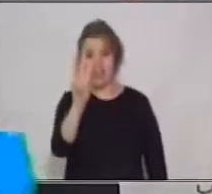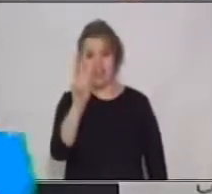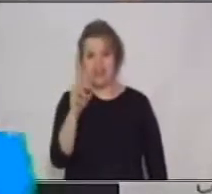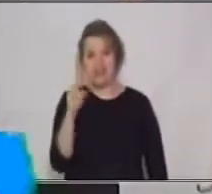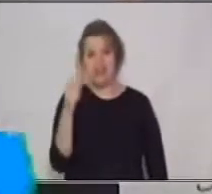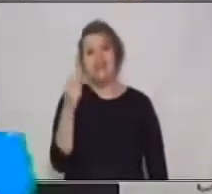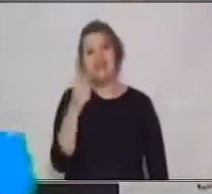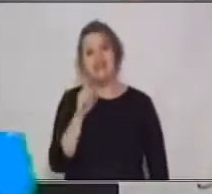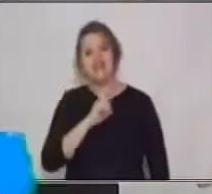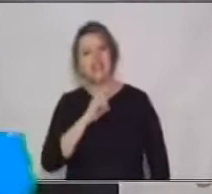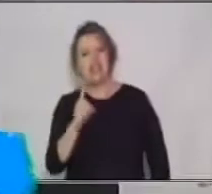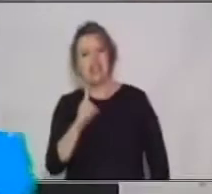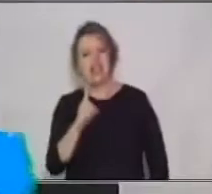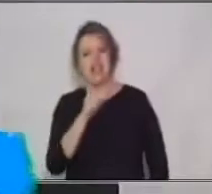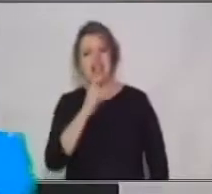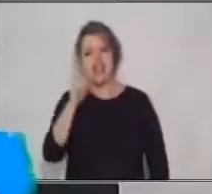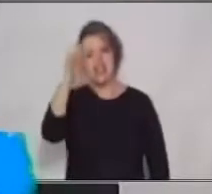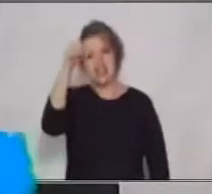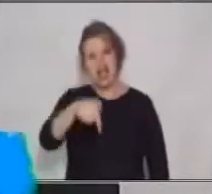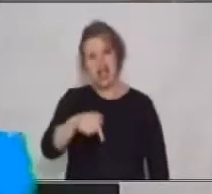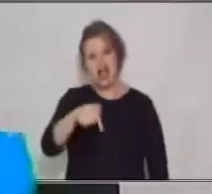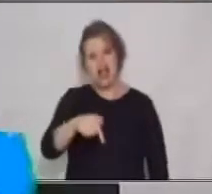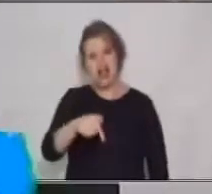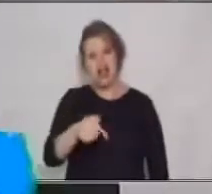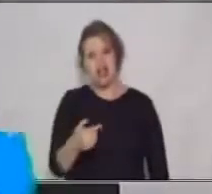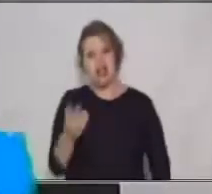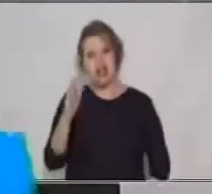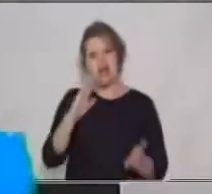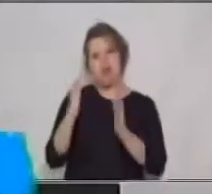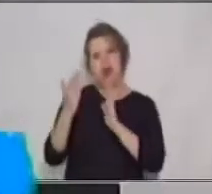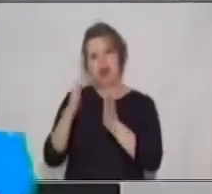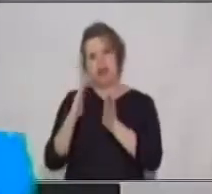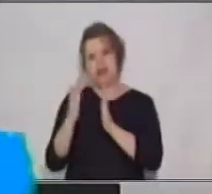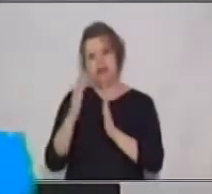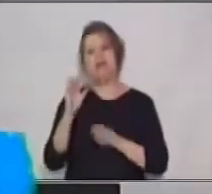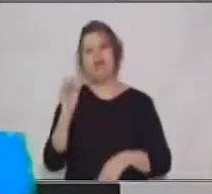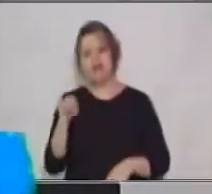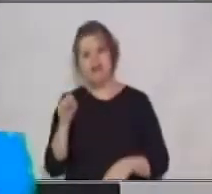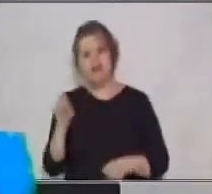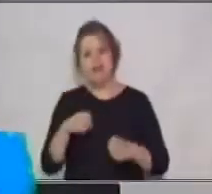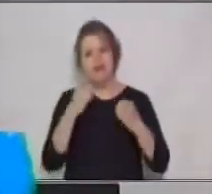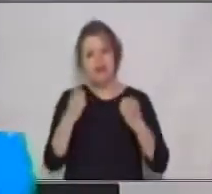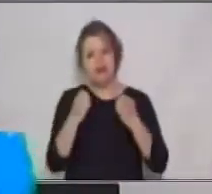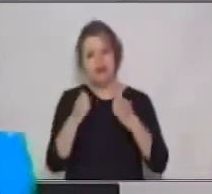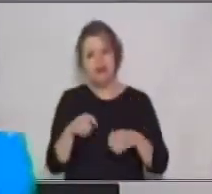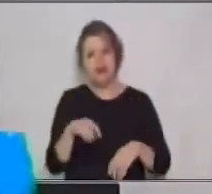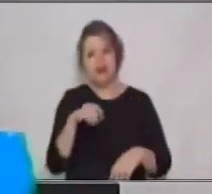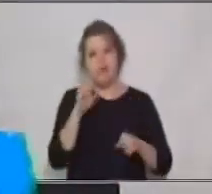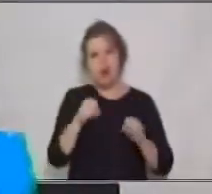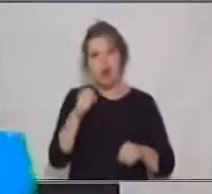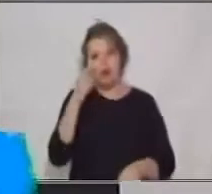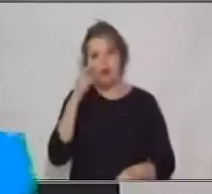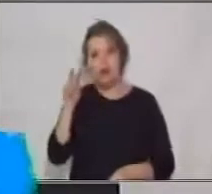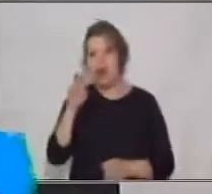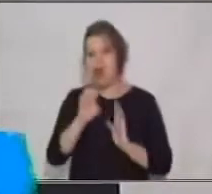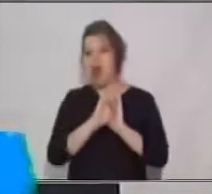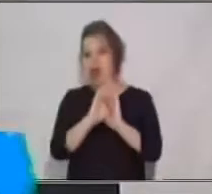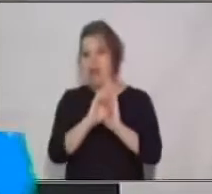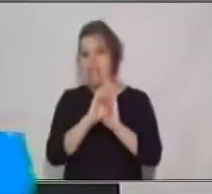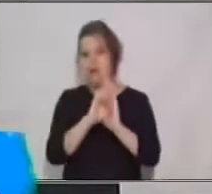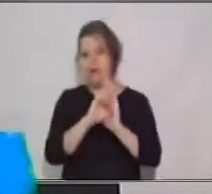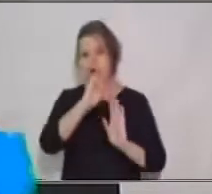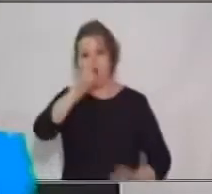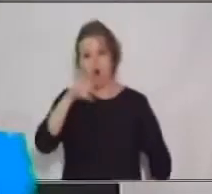estar o parecer, y todos los derivados en su modo y en su tiempo. En este caso podemos identificar este ejemplo que dice